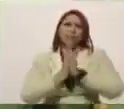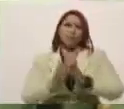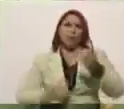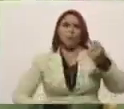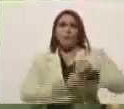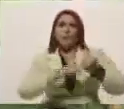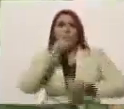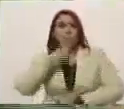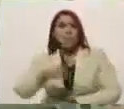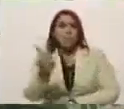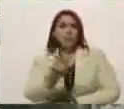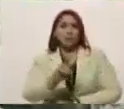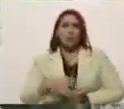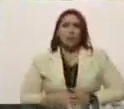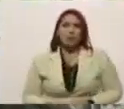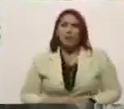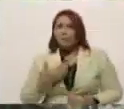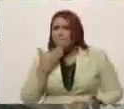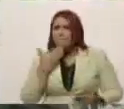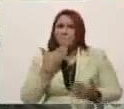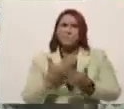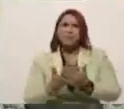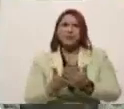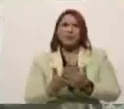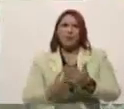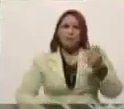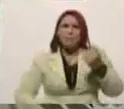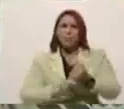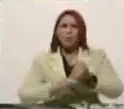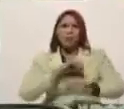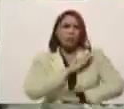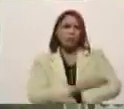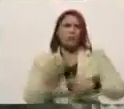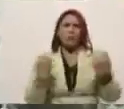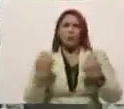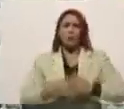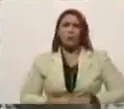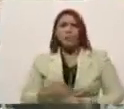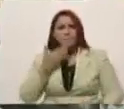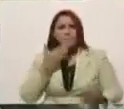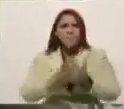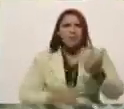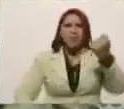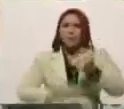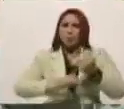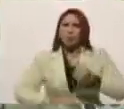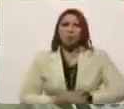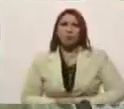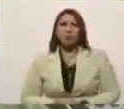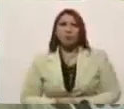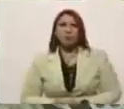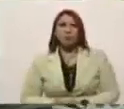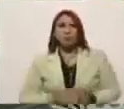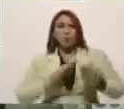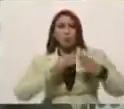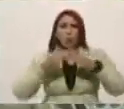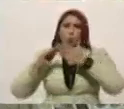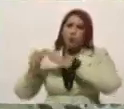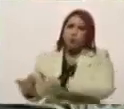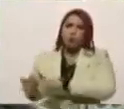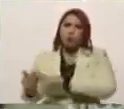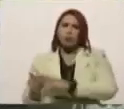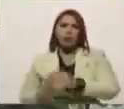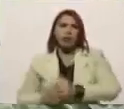de Venezuela. Pido el apoyo del poder popular. Pido el apoyo de las comunas, de